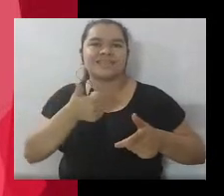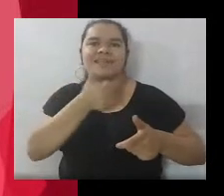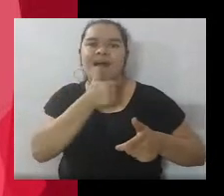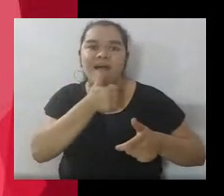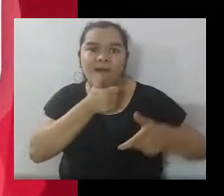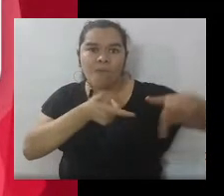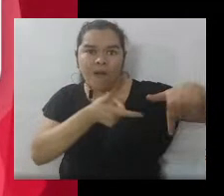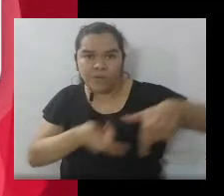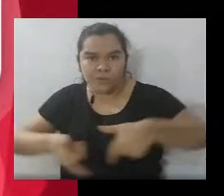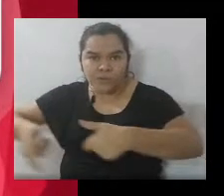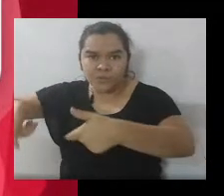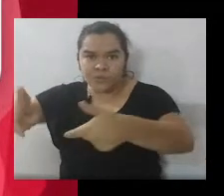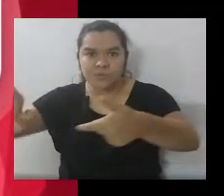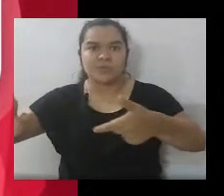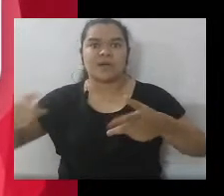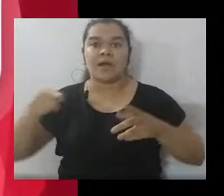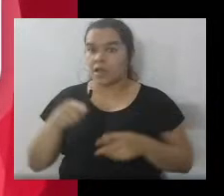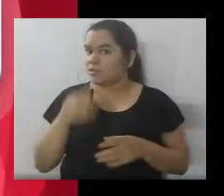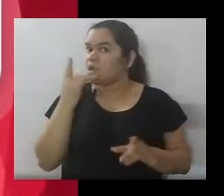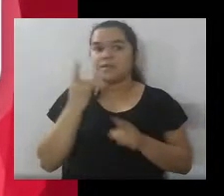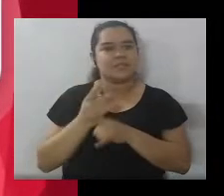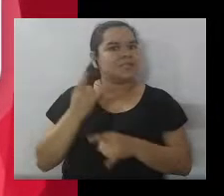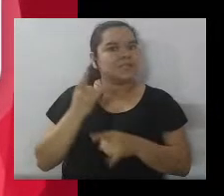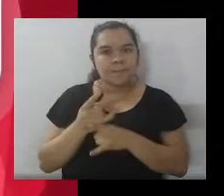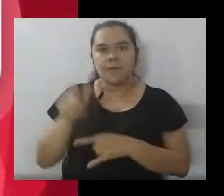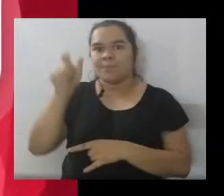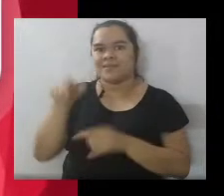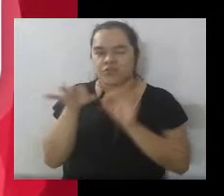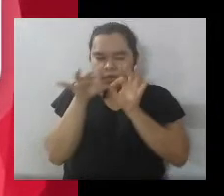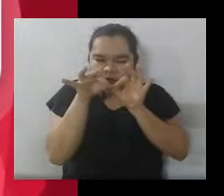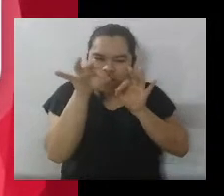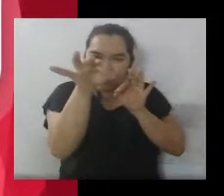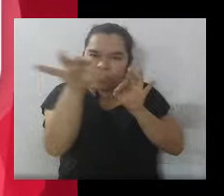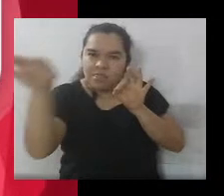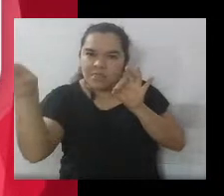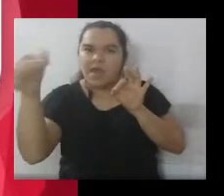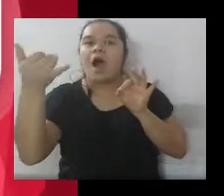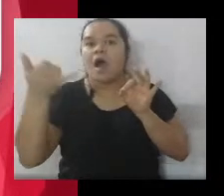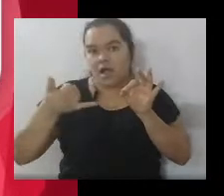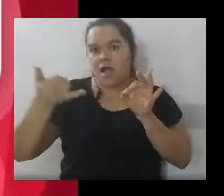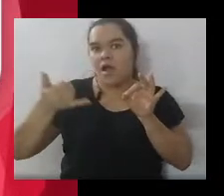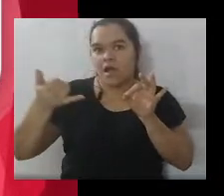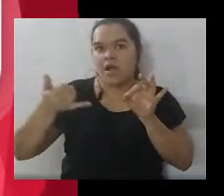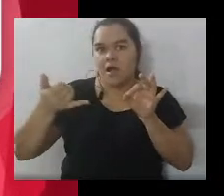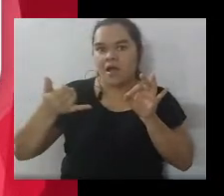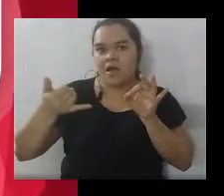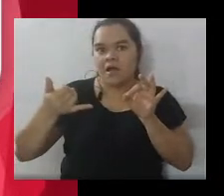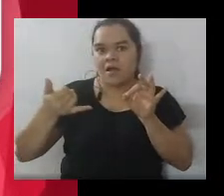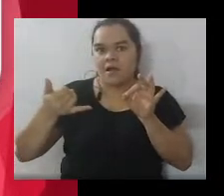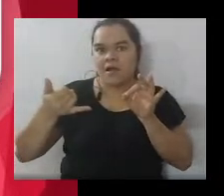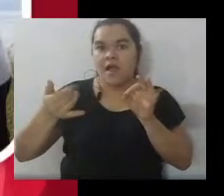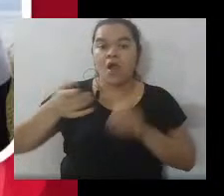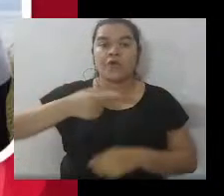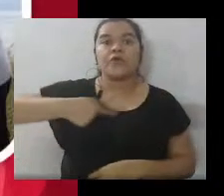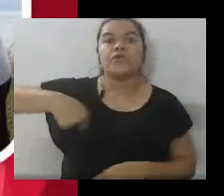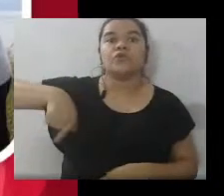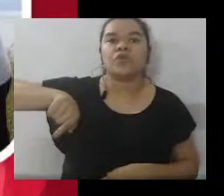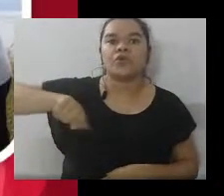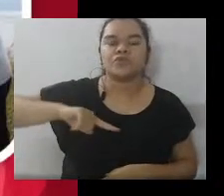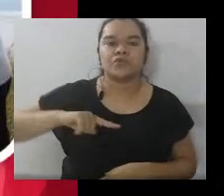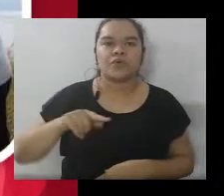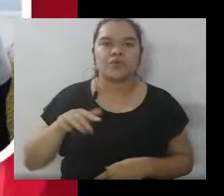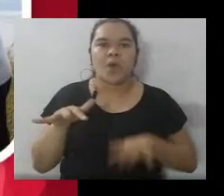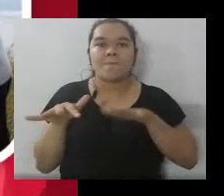gran envergadura, está el profesional de la agrimensura. Somos aquellos que ponemos el primer